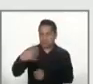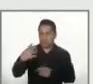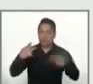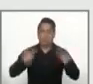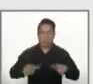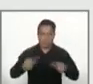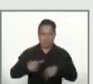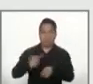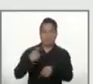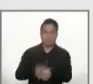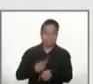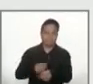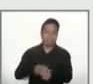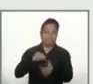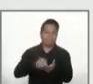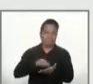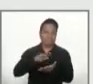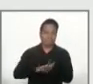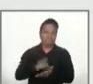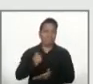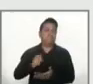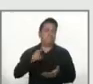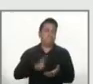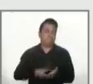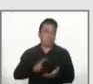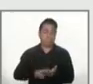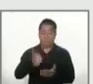517.714 casos confirmados. Esto representa